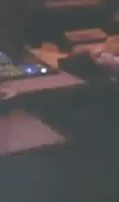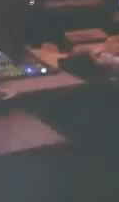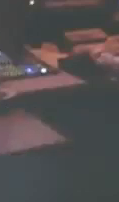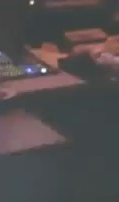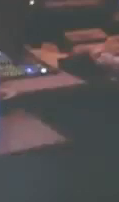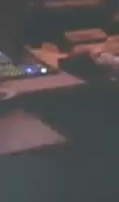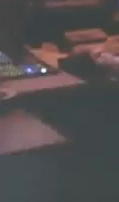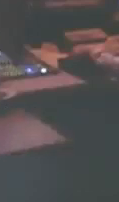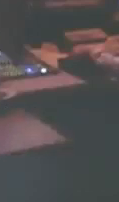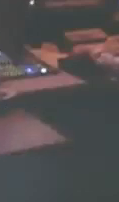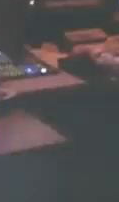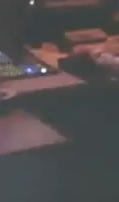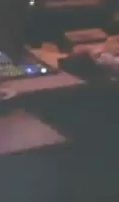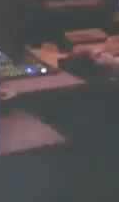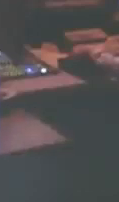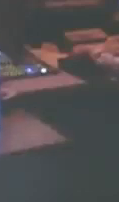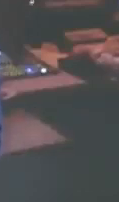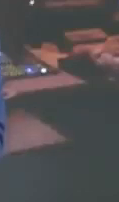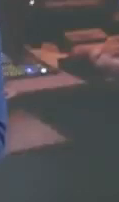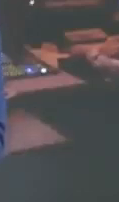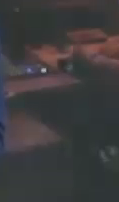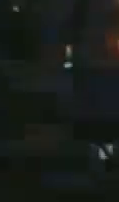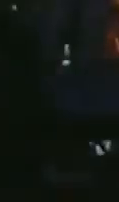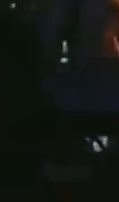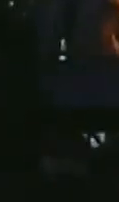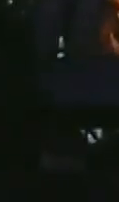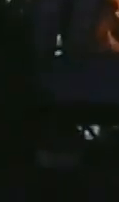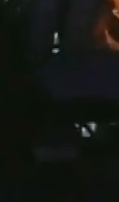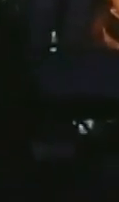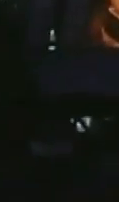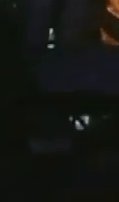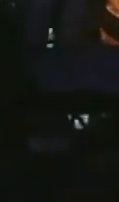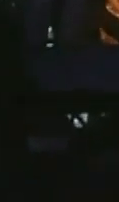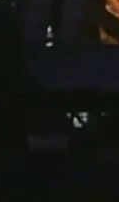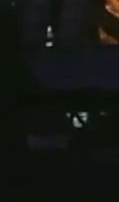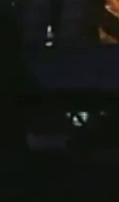béisbol, nos vamos nuevamente a Miraflores con Graya Casella. Adelante.